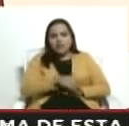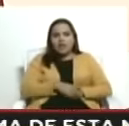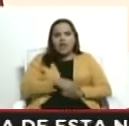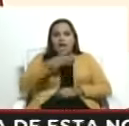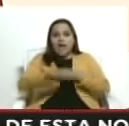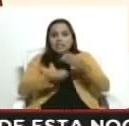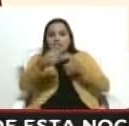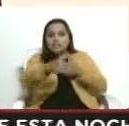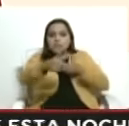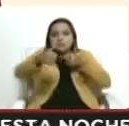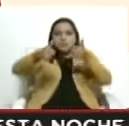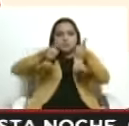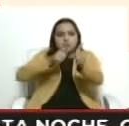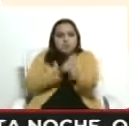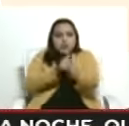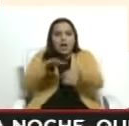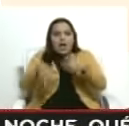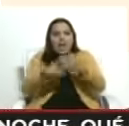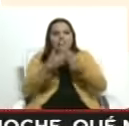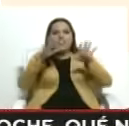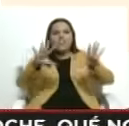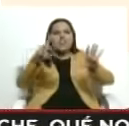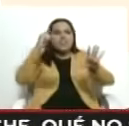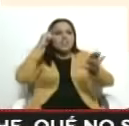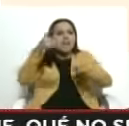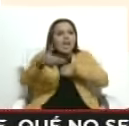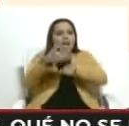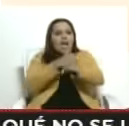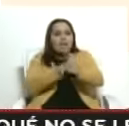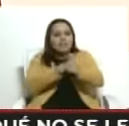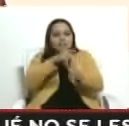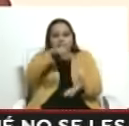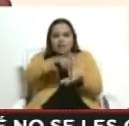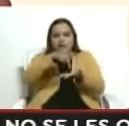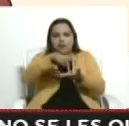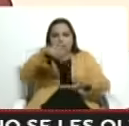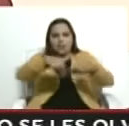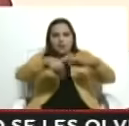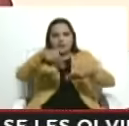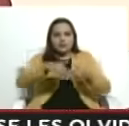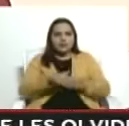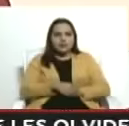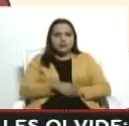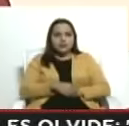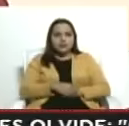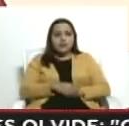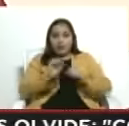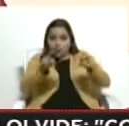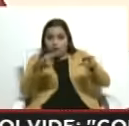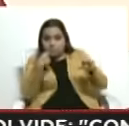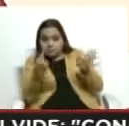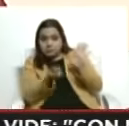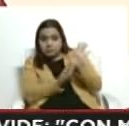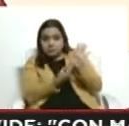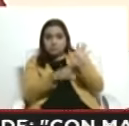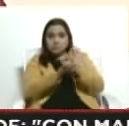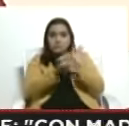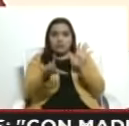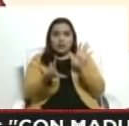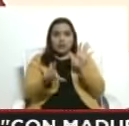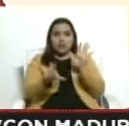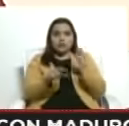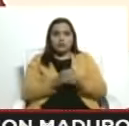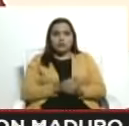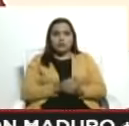sustituir candidatos o candidatas hasta 10 días antes de ocurrir el acto electoral. Está bien, eso es lo que dice la ley.